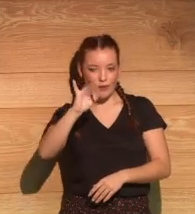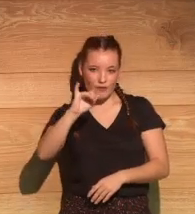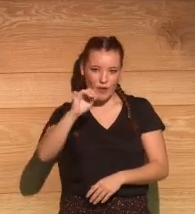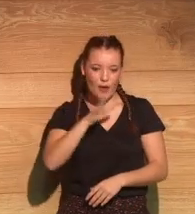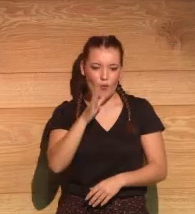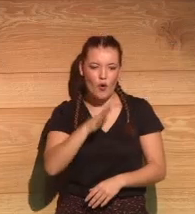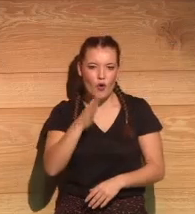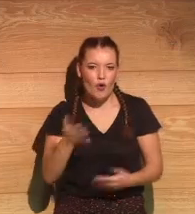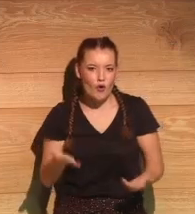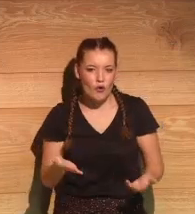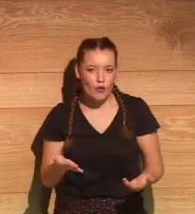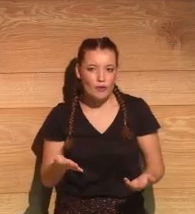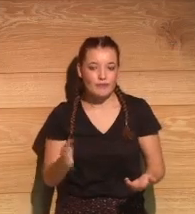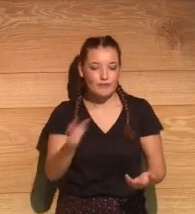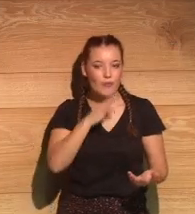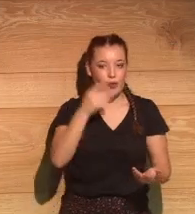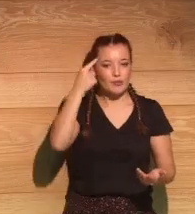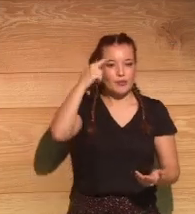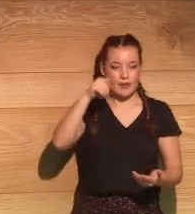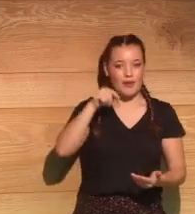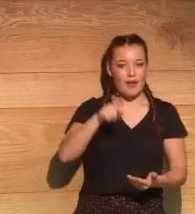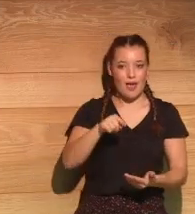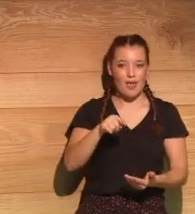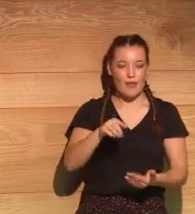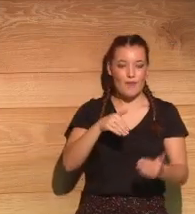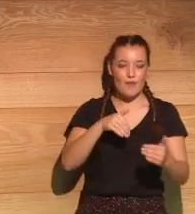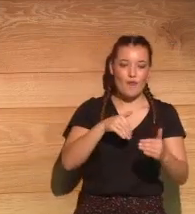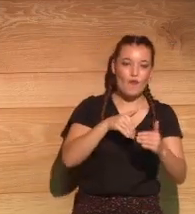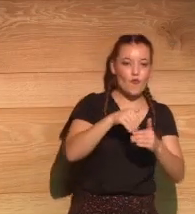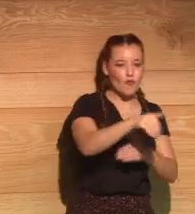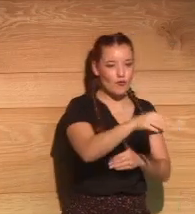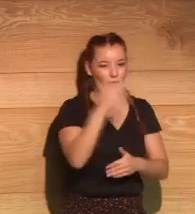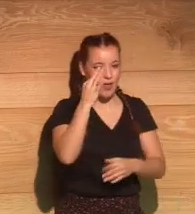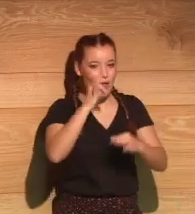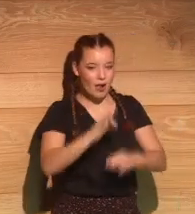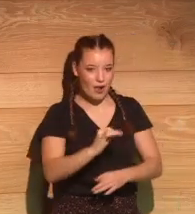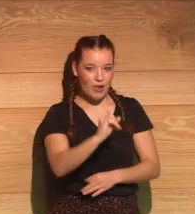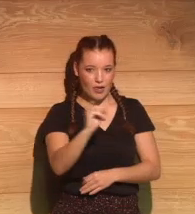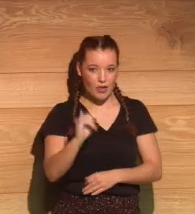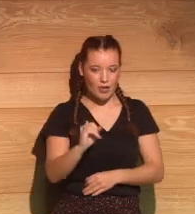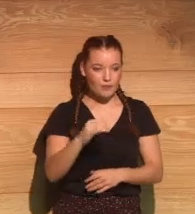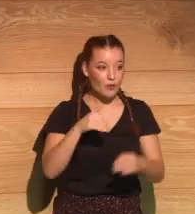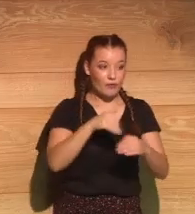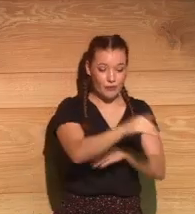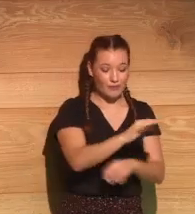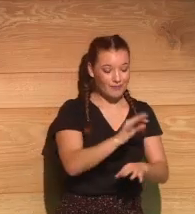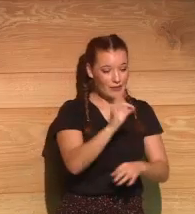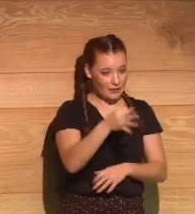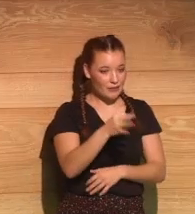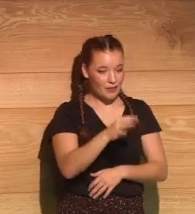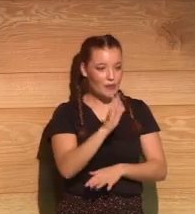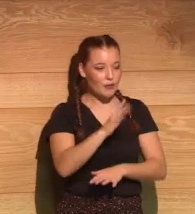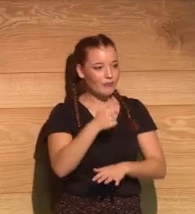todo su poder a YouTube? Porque saben que es donde están los futuros reales. Que está el futuro, está clarísimo, ¿no? Pero también creo